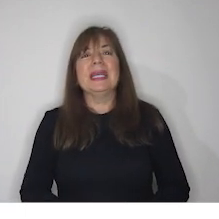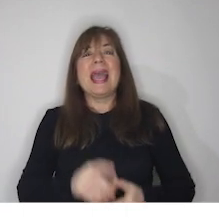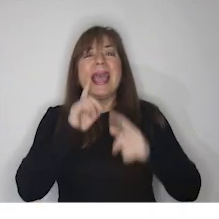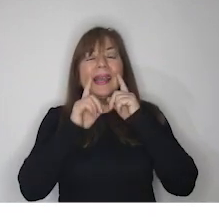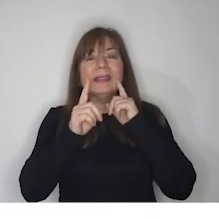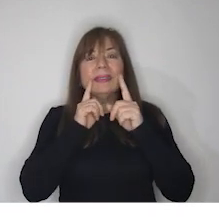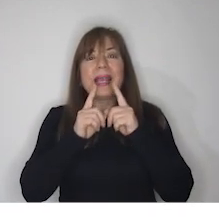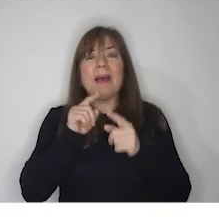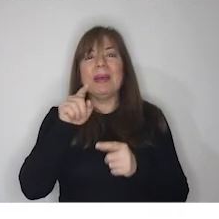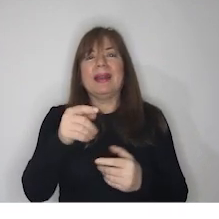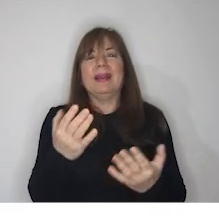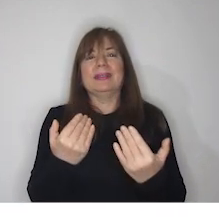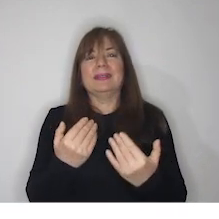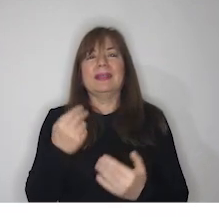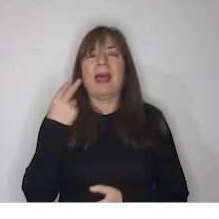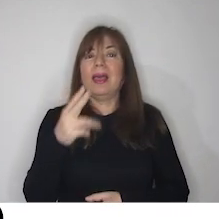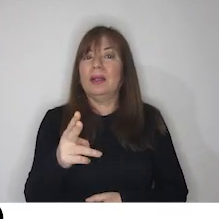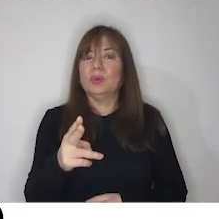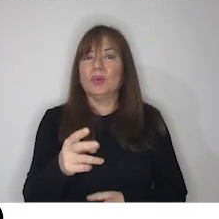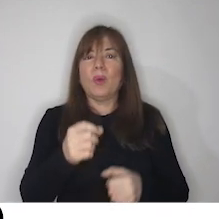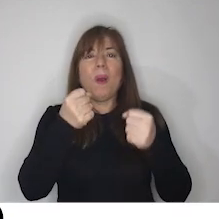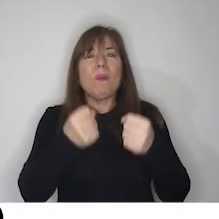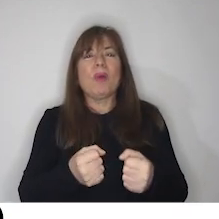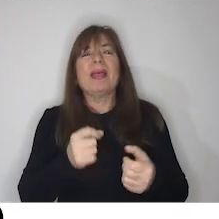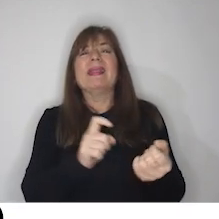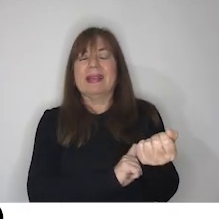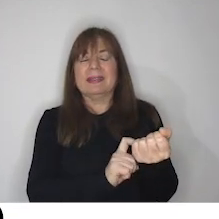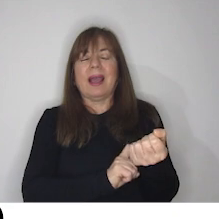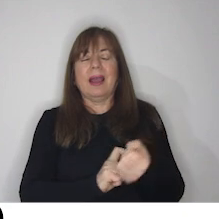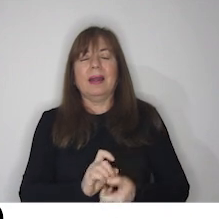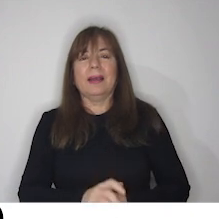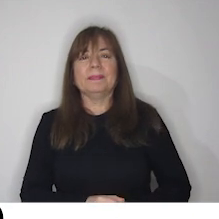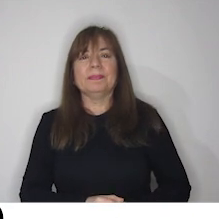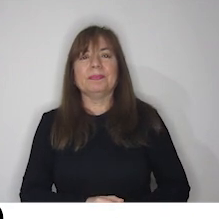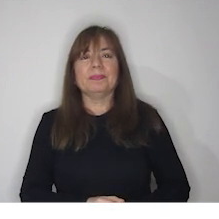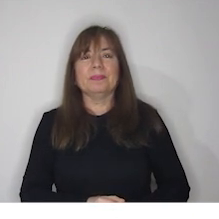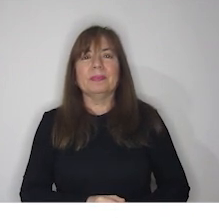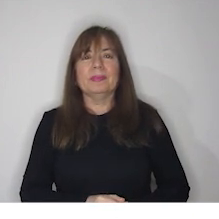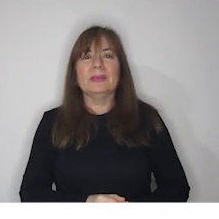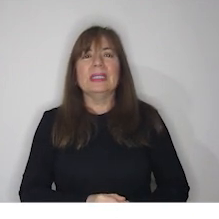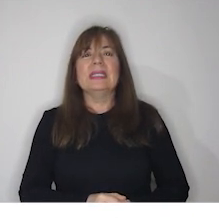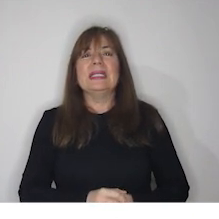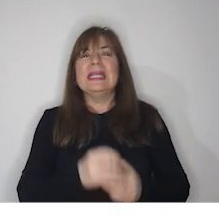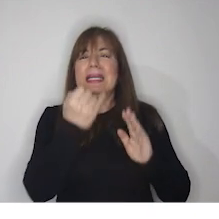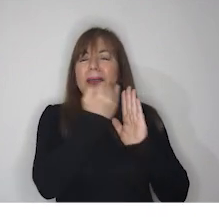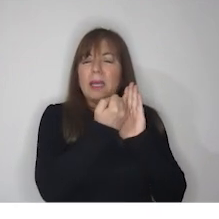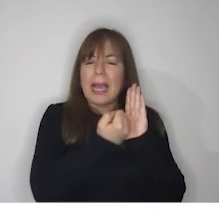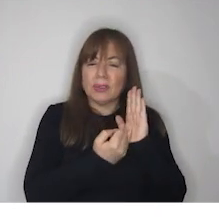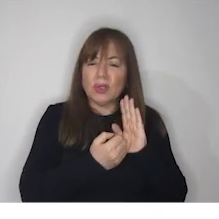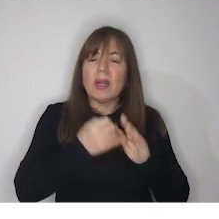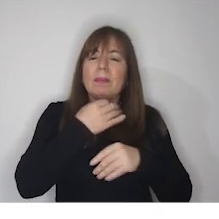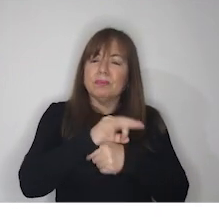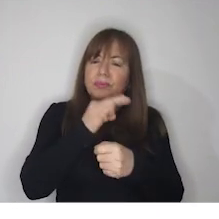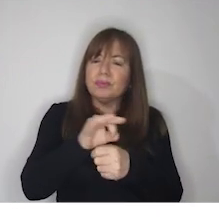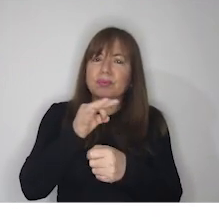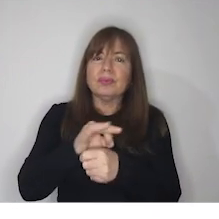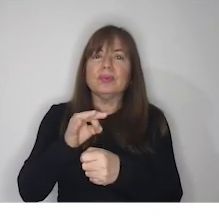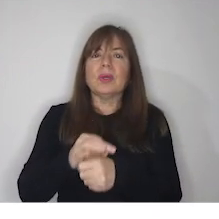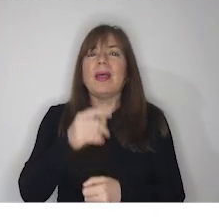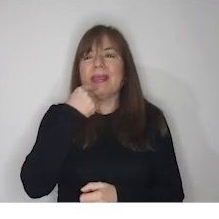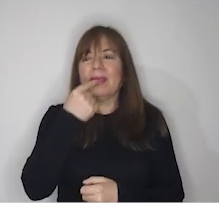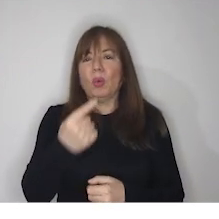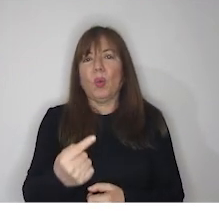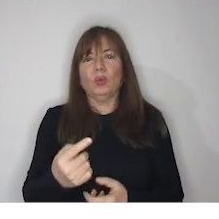caso de, se te solicitará exámenes de acuerdo a tus necesidades, pueden ser de sangre. Y se te darán las